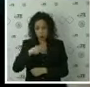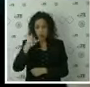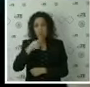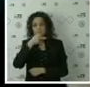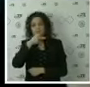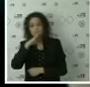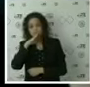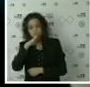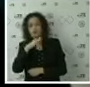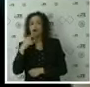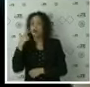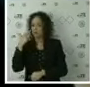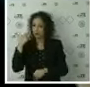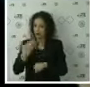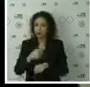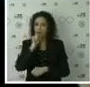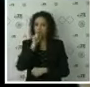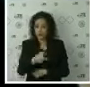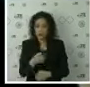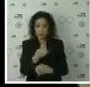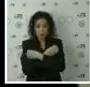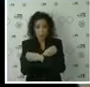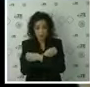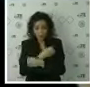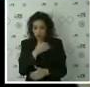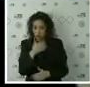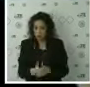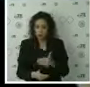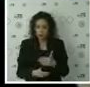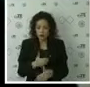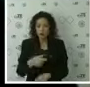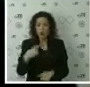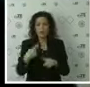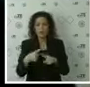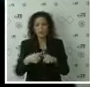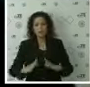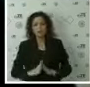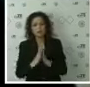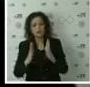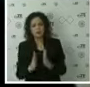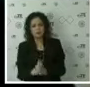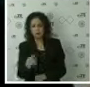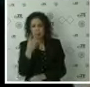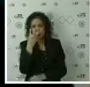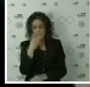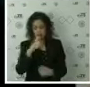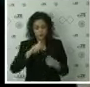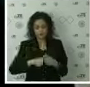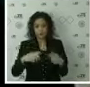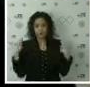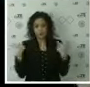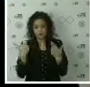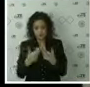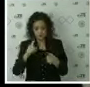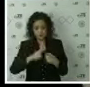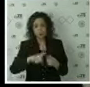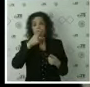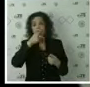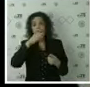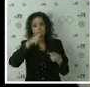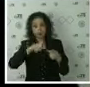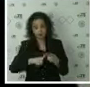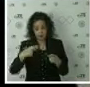padres. La educación es un proceso donde intervenimos en tres partes: docentes, padres de familia y nosotros